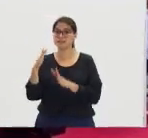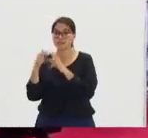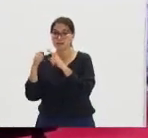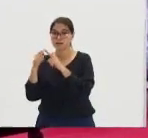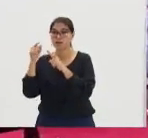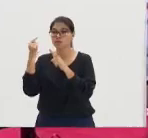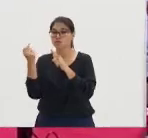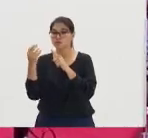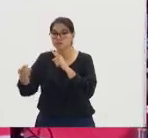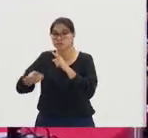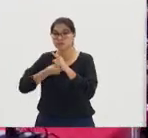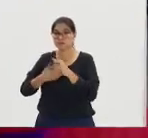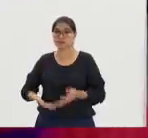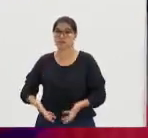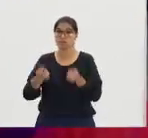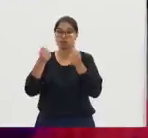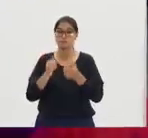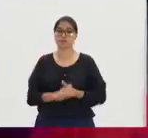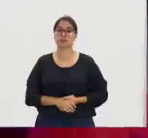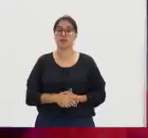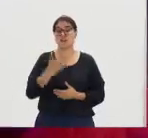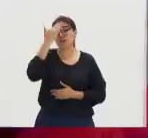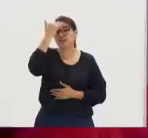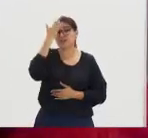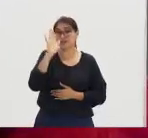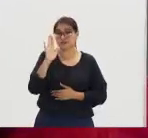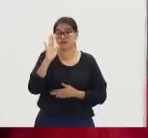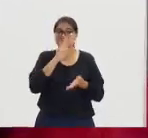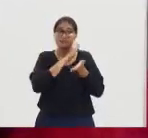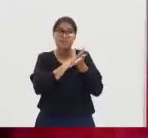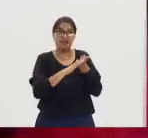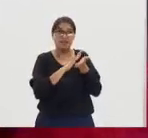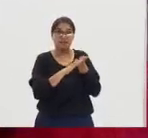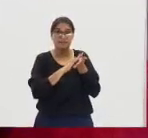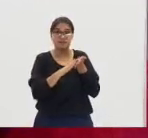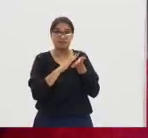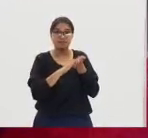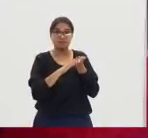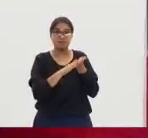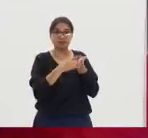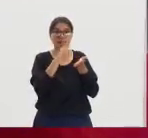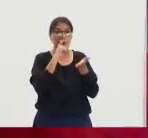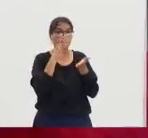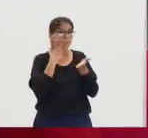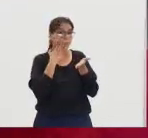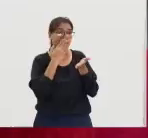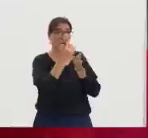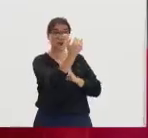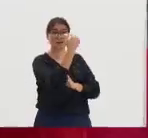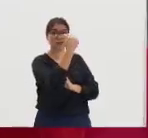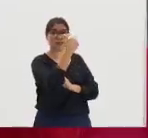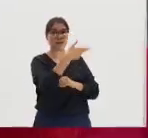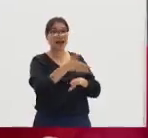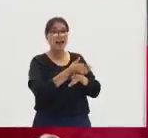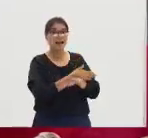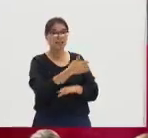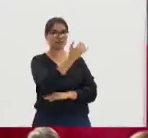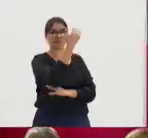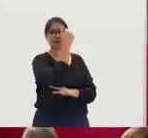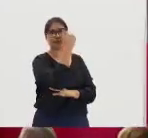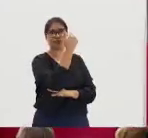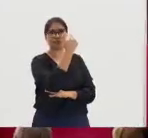Yo no tengo cómo pagarle a mis padres lo que ellos hicieron con nosotros toda una vida.